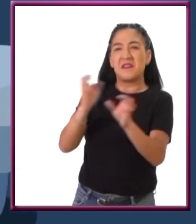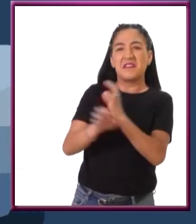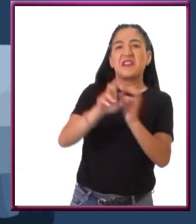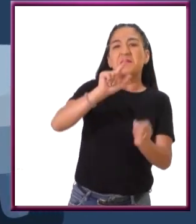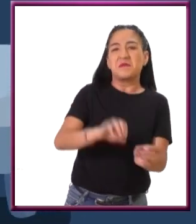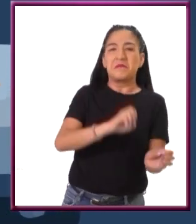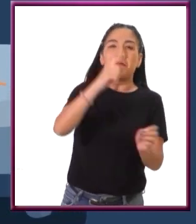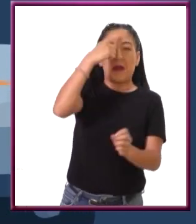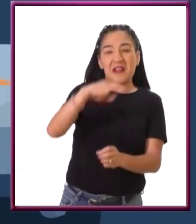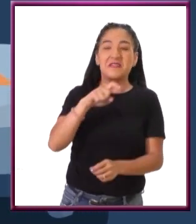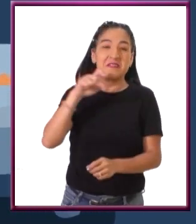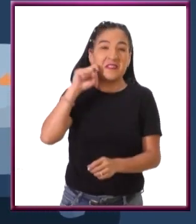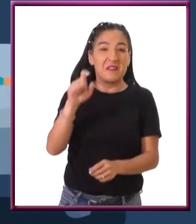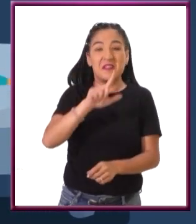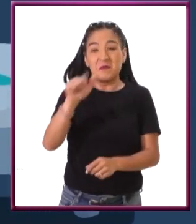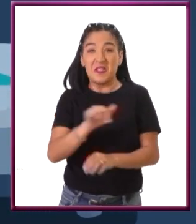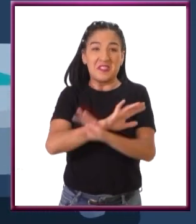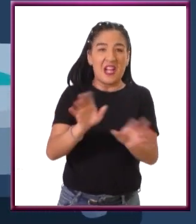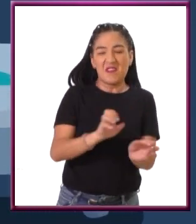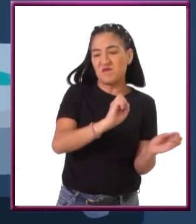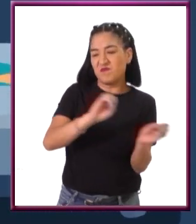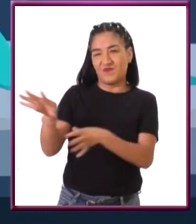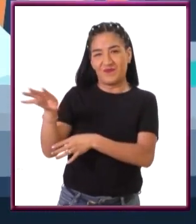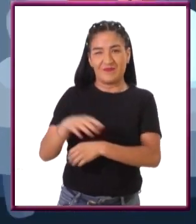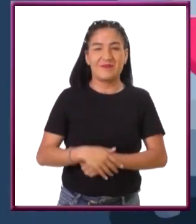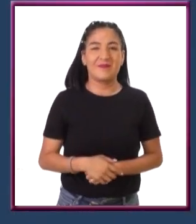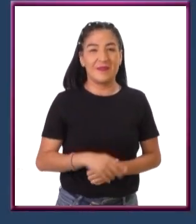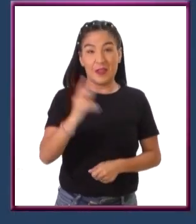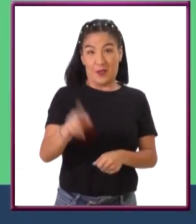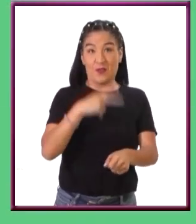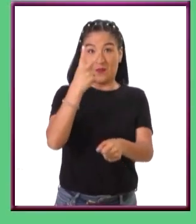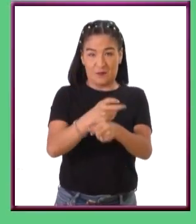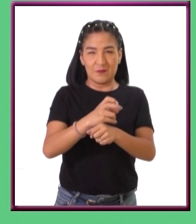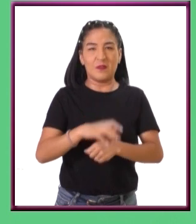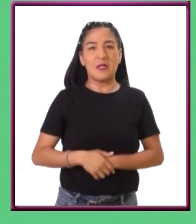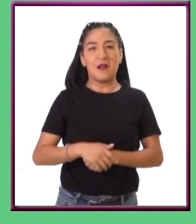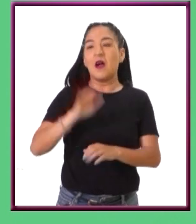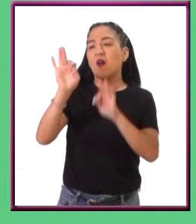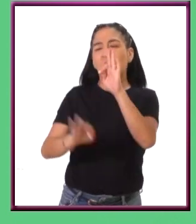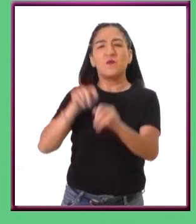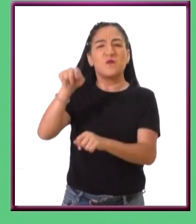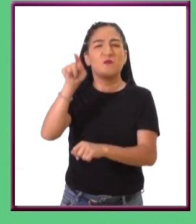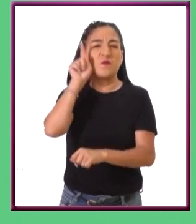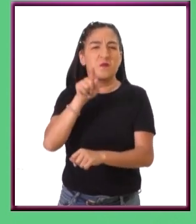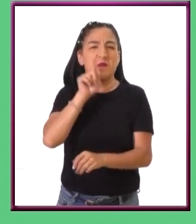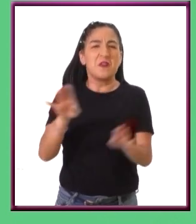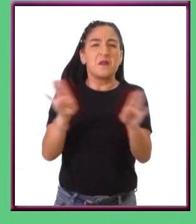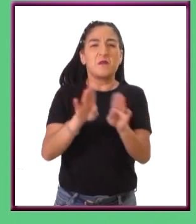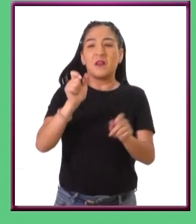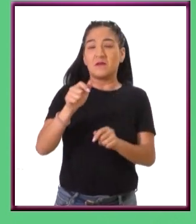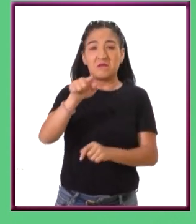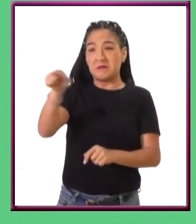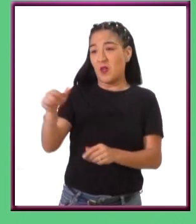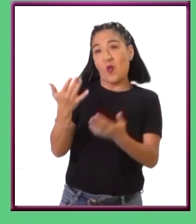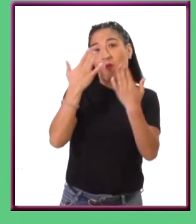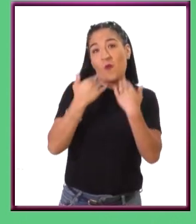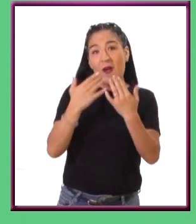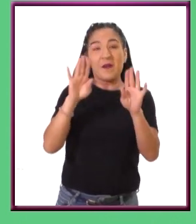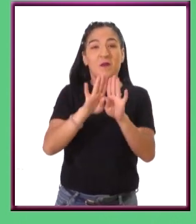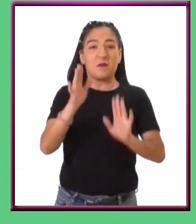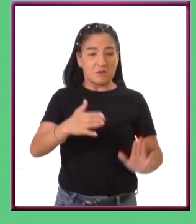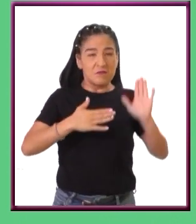desechables para obtener placer sexual o éxito comercial. 2. Tratar a las mujeres como personas sin